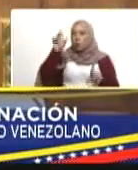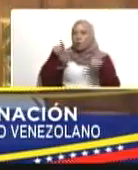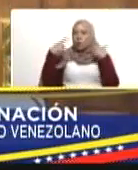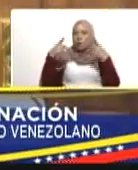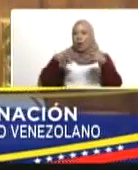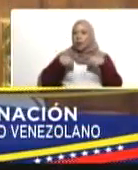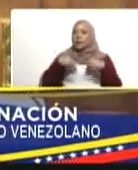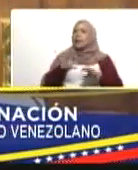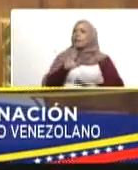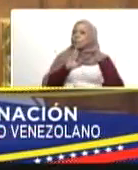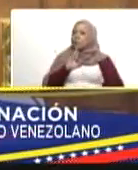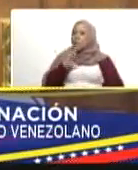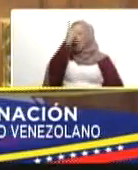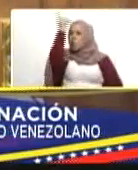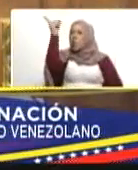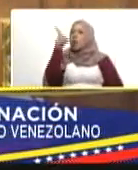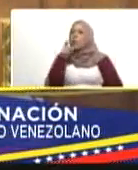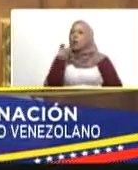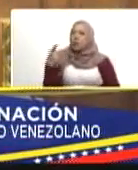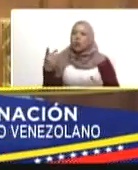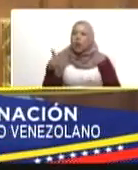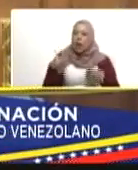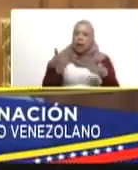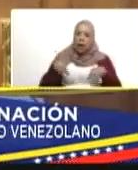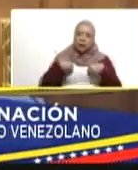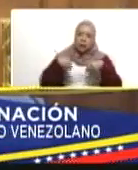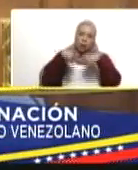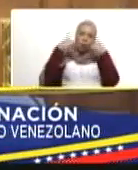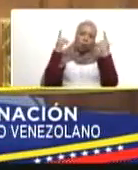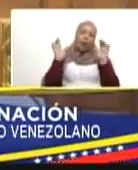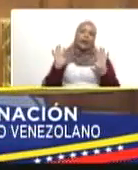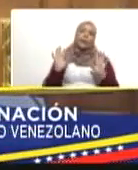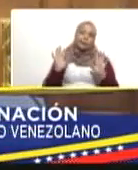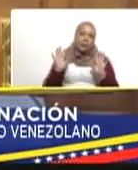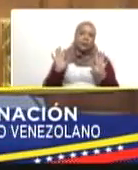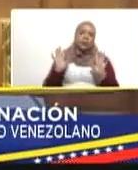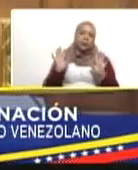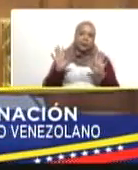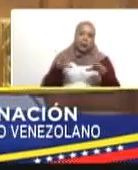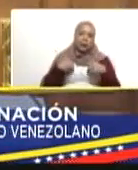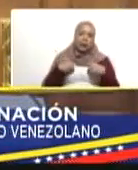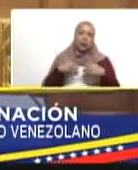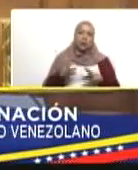la acepto la acepto la trajo ruperti la